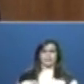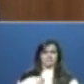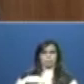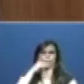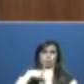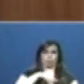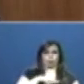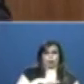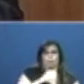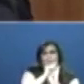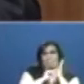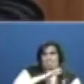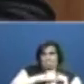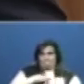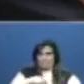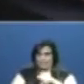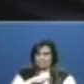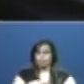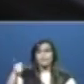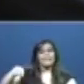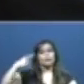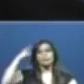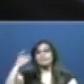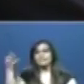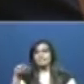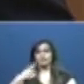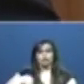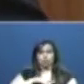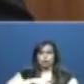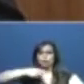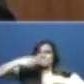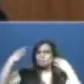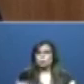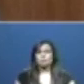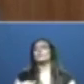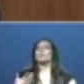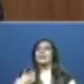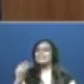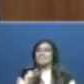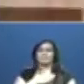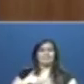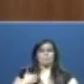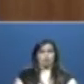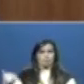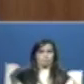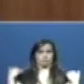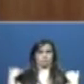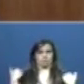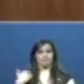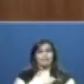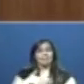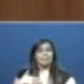tomando deben tener la seguridad de que solo nos mueve el sentido de responsabilidad que procuramos actuar